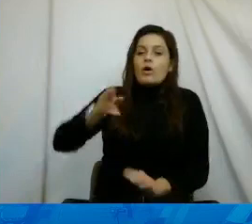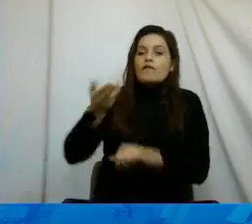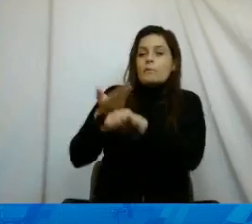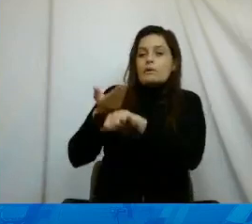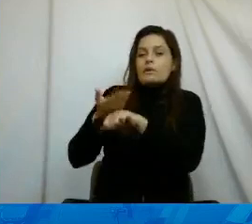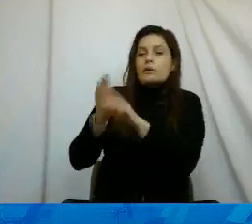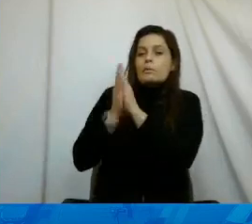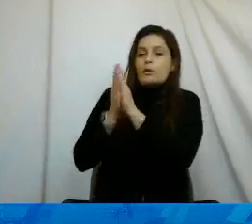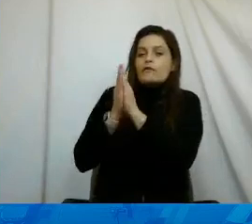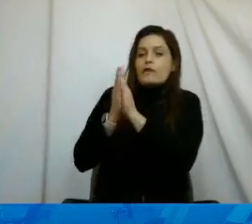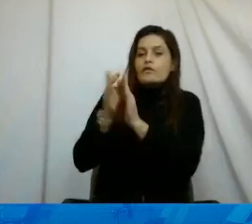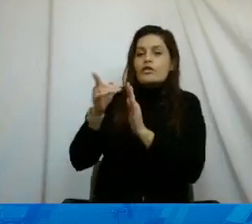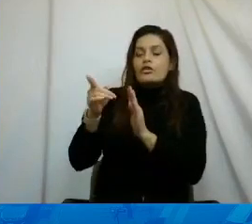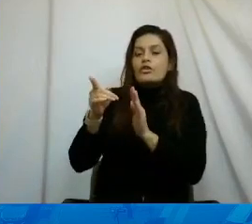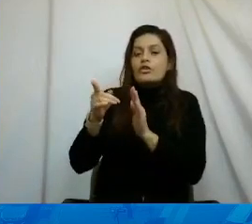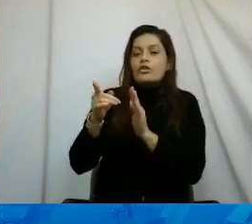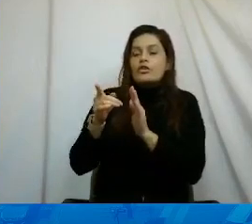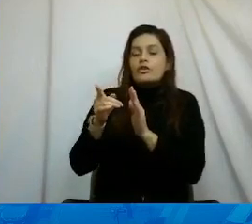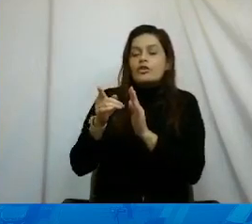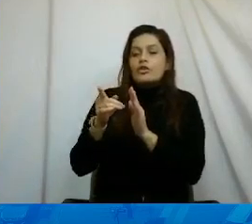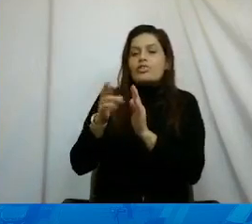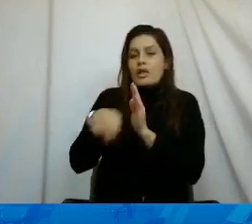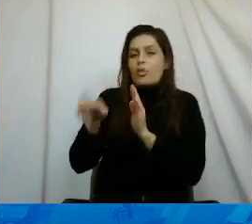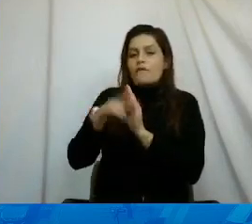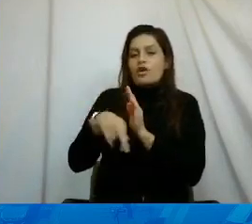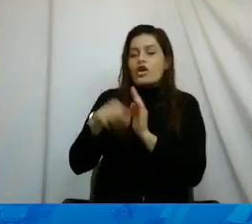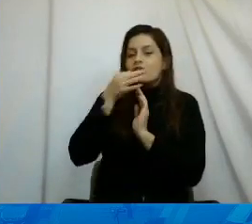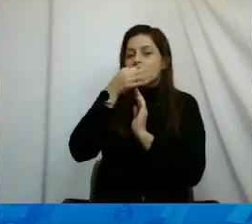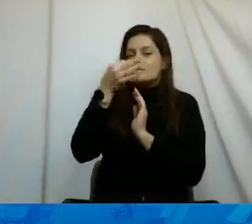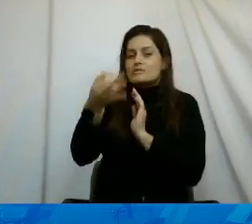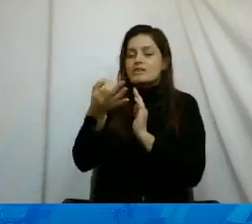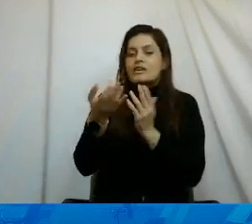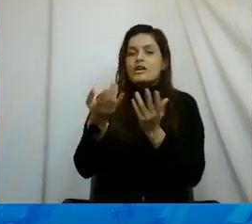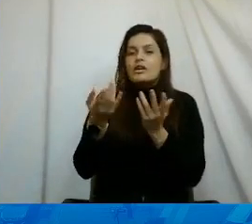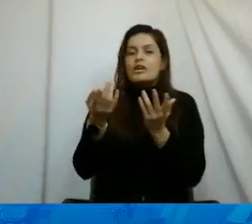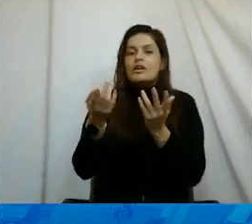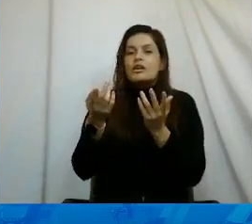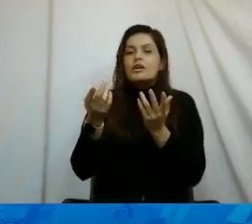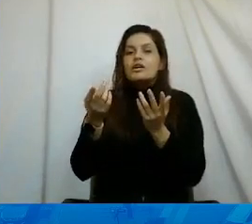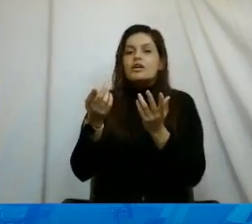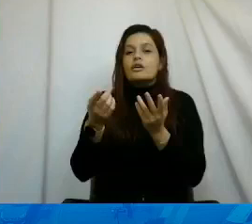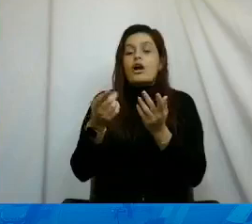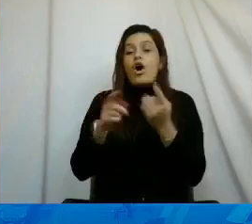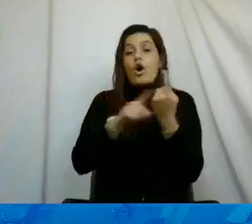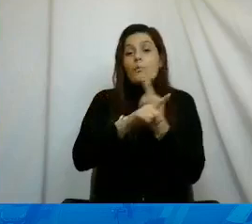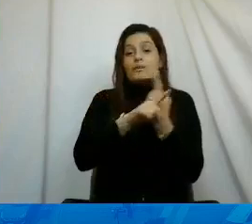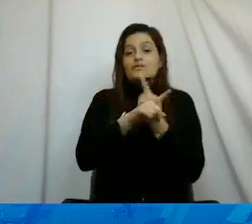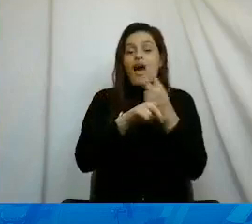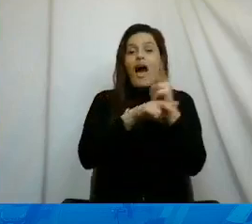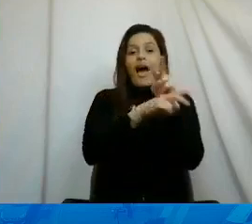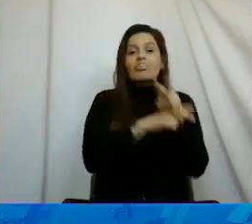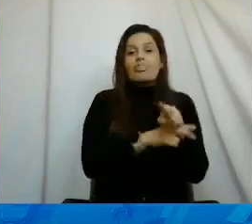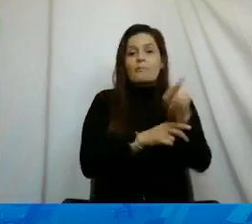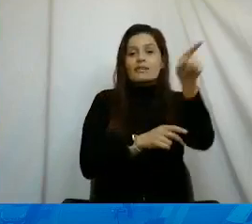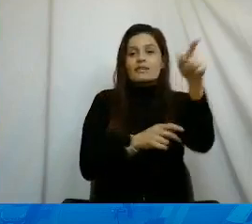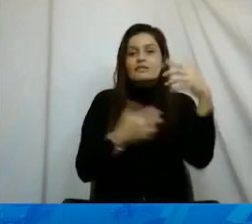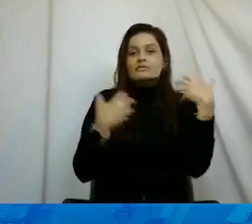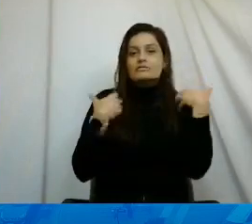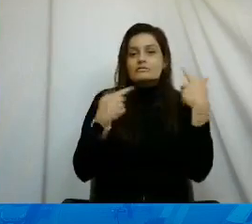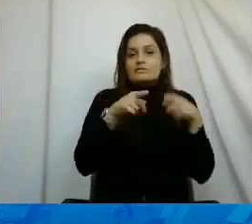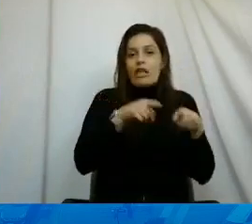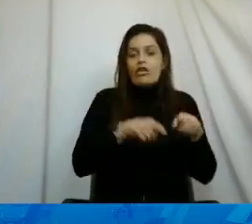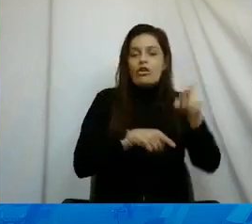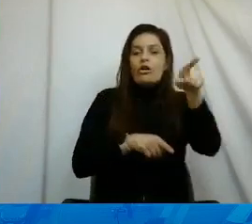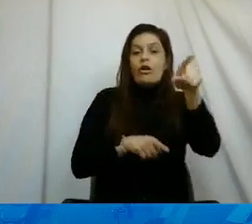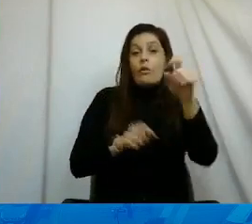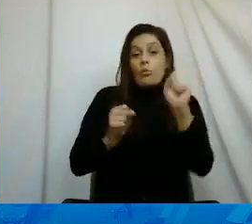Municipal, tema que lo habíamos hecho, que quizás CERPLAC vea la forma, el administrador tome este problema, visiten el lugar, o si no lo